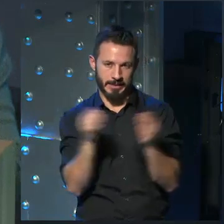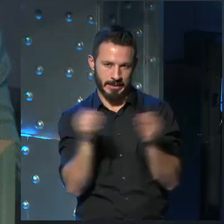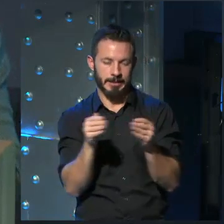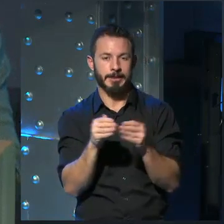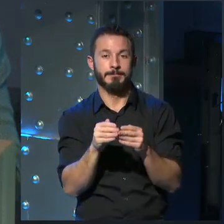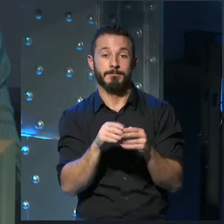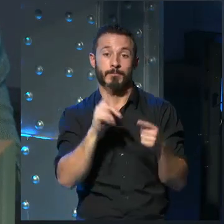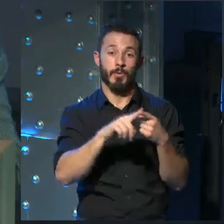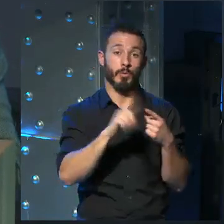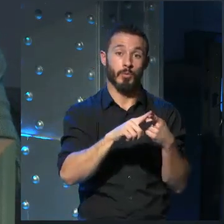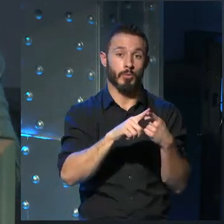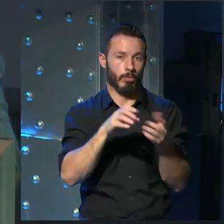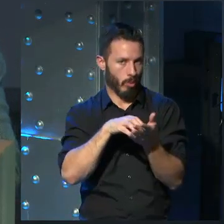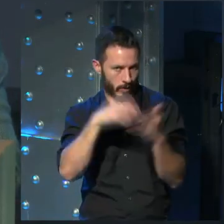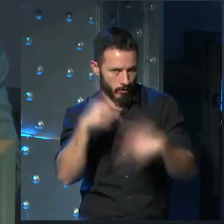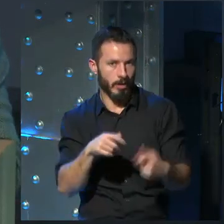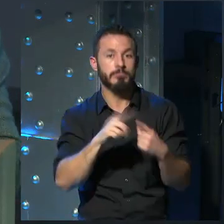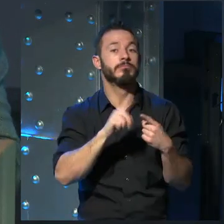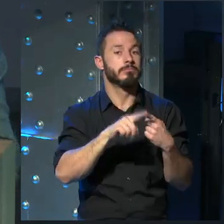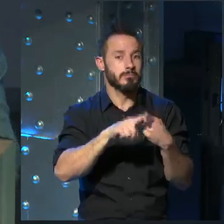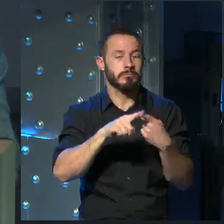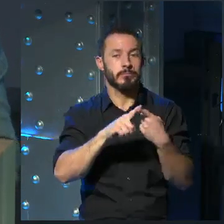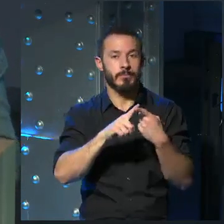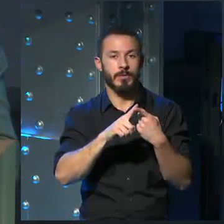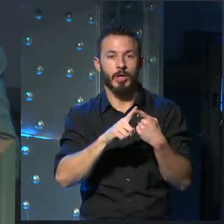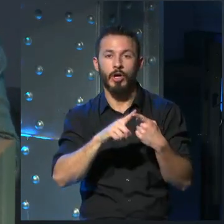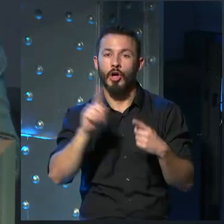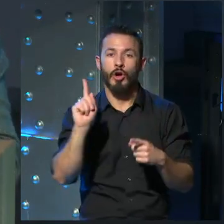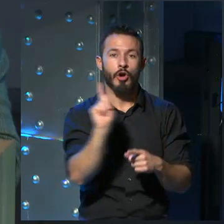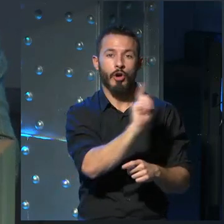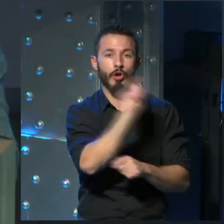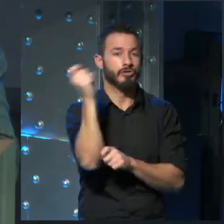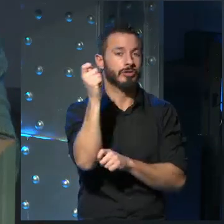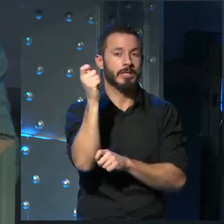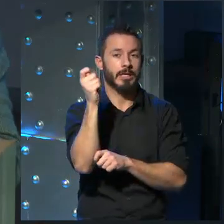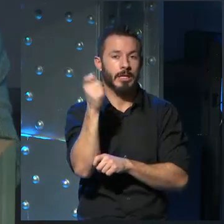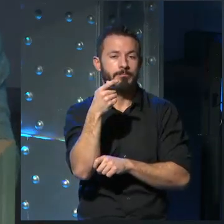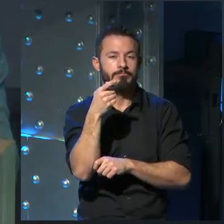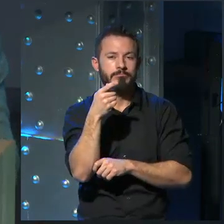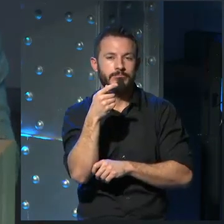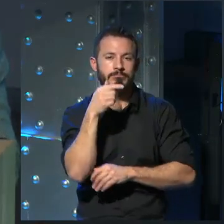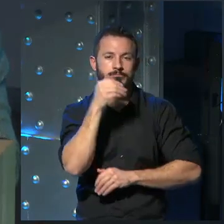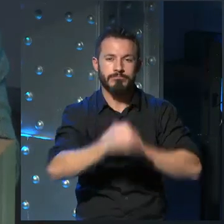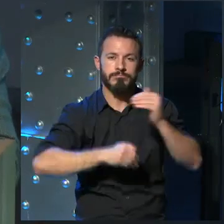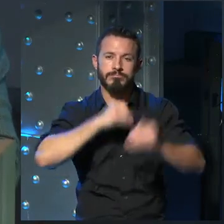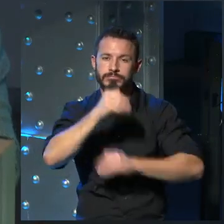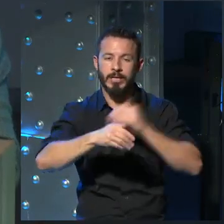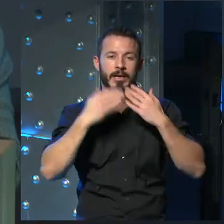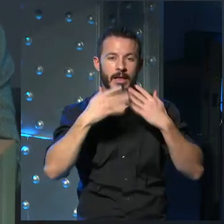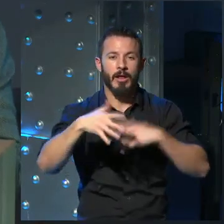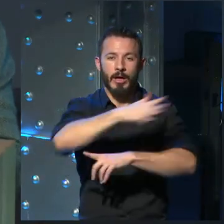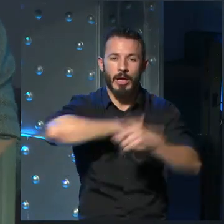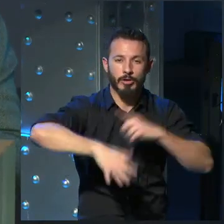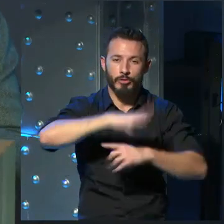Uno, que es sin duda el conseguir la dimensión necesaria para crecer a través de un entorno como es el